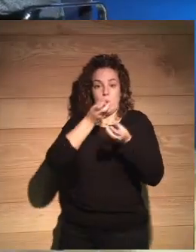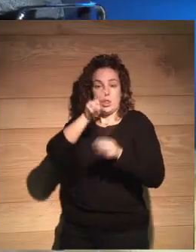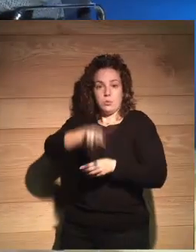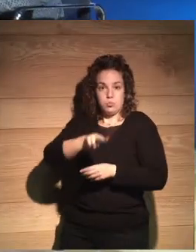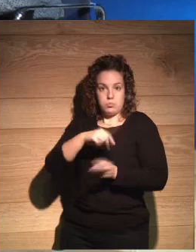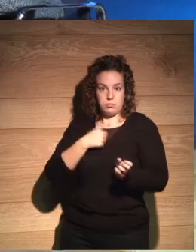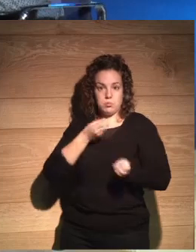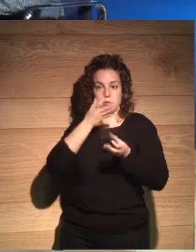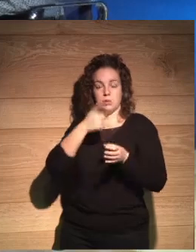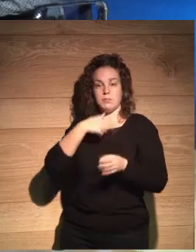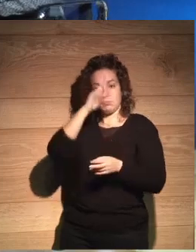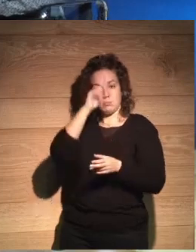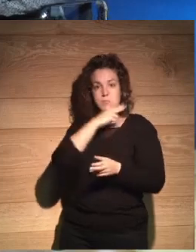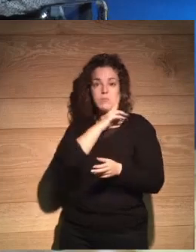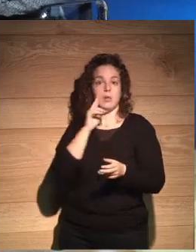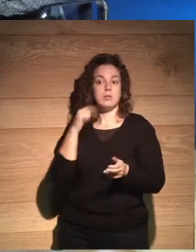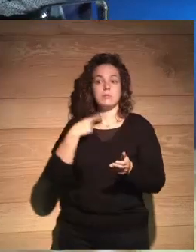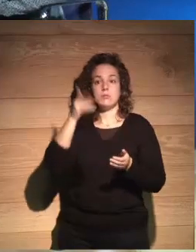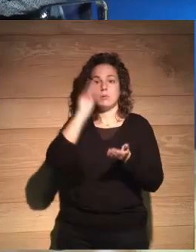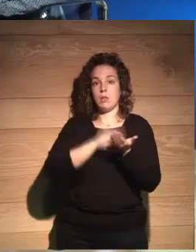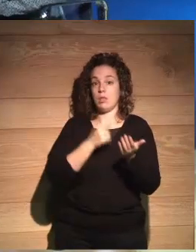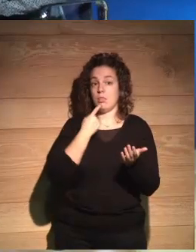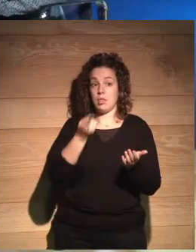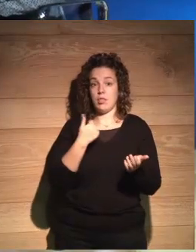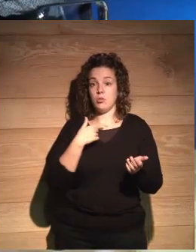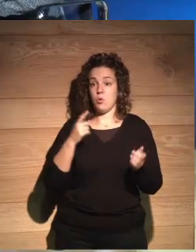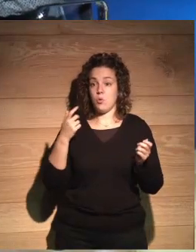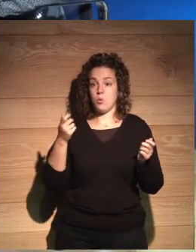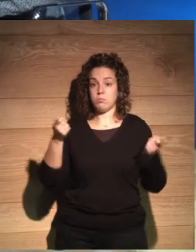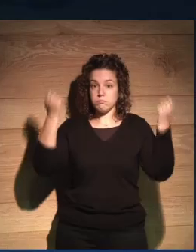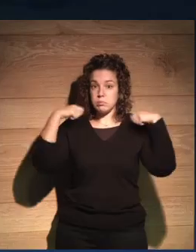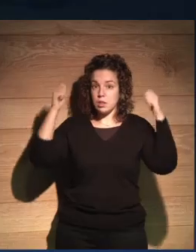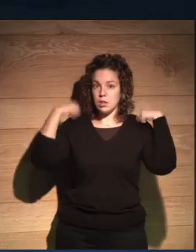nunca. A mis padres una vez le dijeron, yo entrenaba